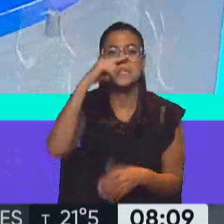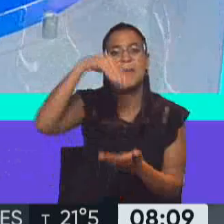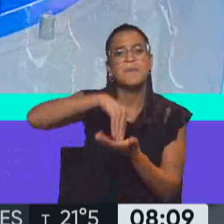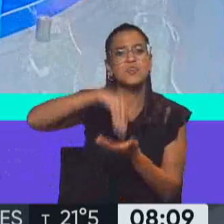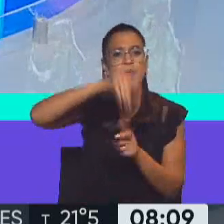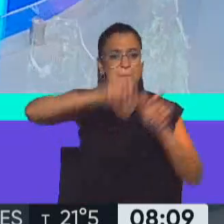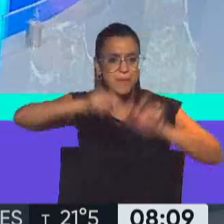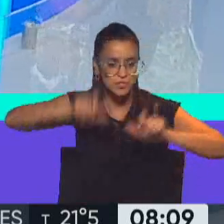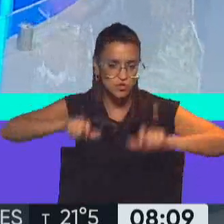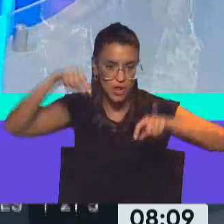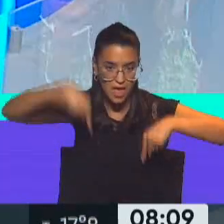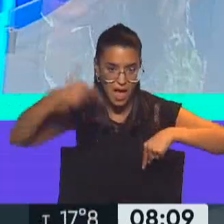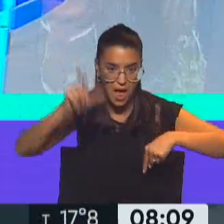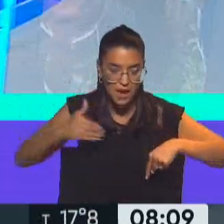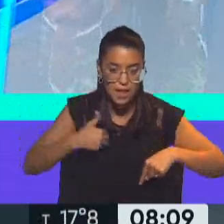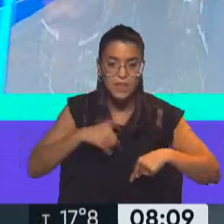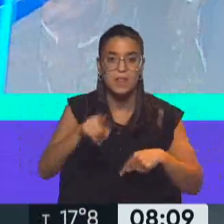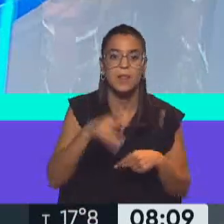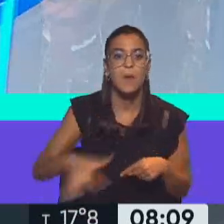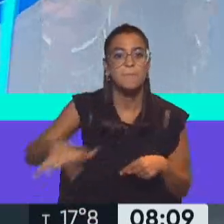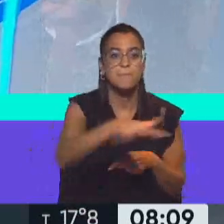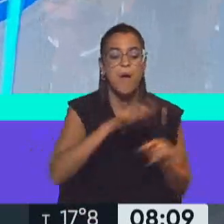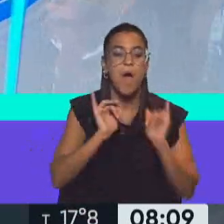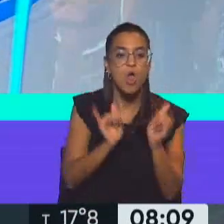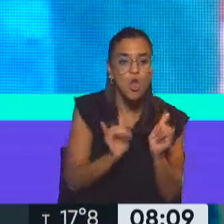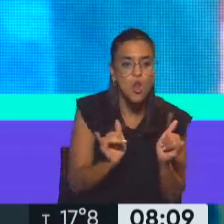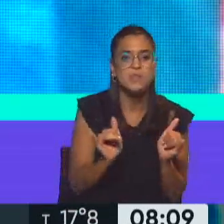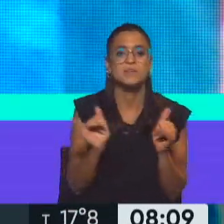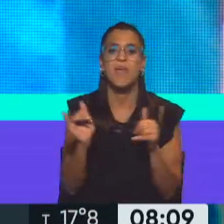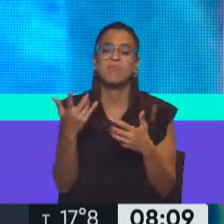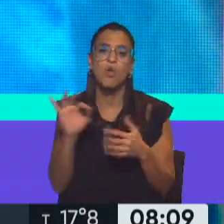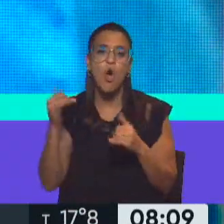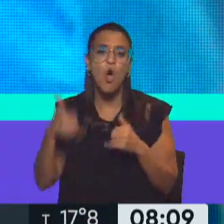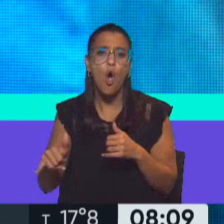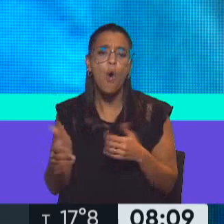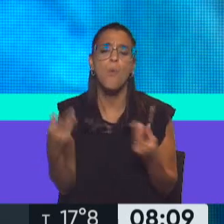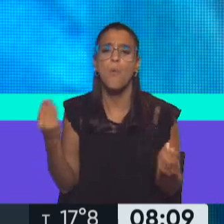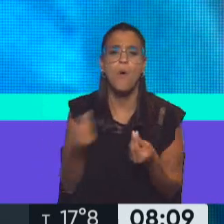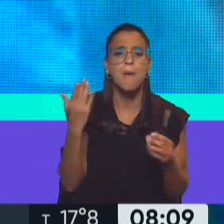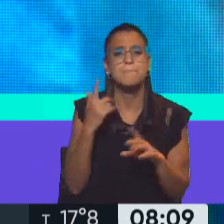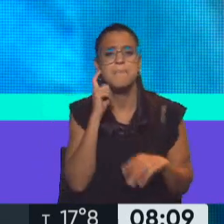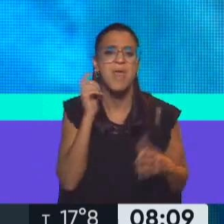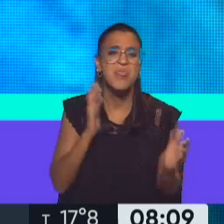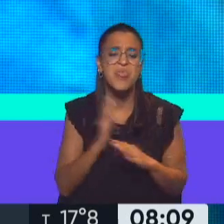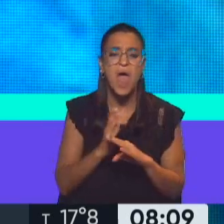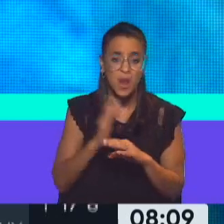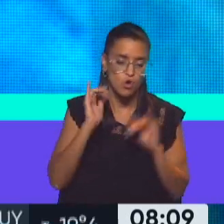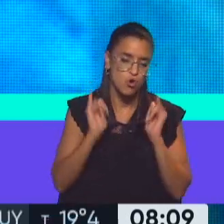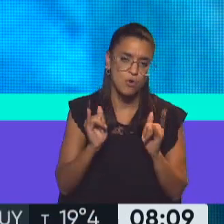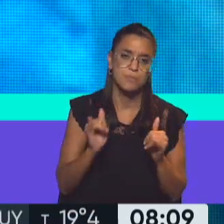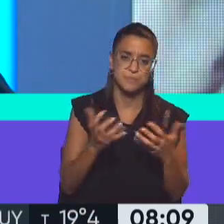personas que residen en la República Argentina. Es una población adolescente, joven, edad mediana, jóvenes. Es